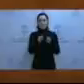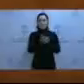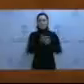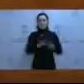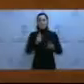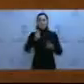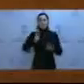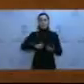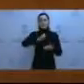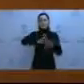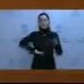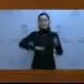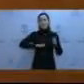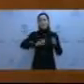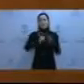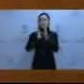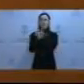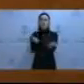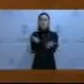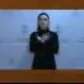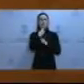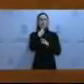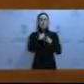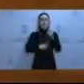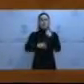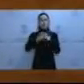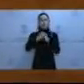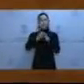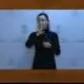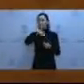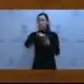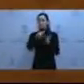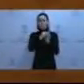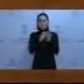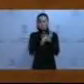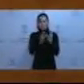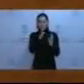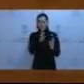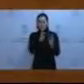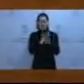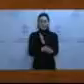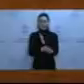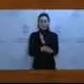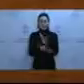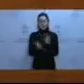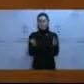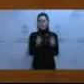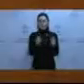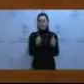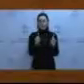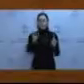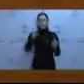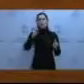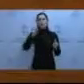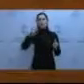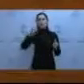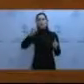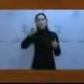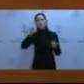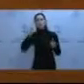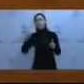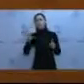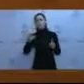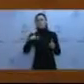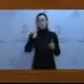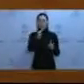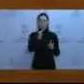emitió por el consultivo no contenía esas 2 disposiciones que hoy metieron sobre la empresa pública SOGEPSA. Y esa es la explicación que le pedí y que no me